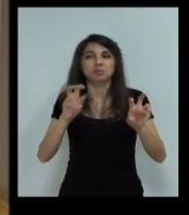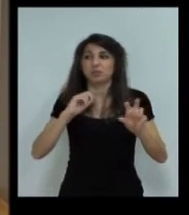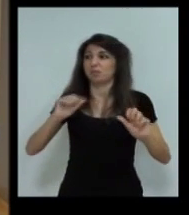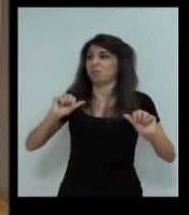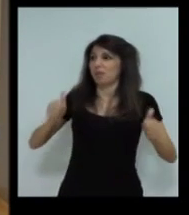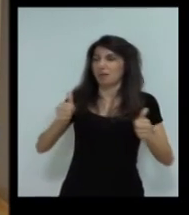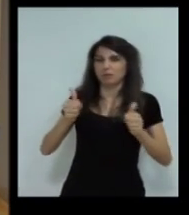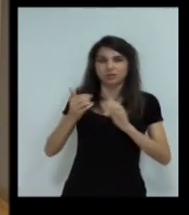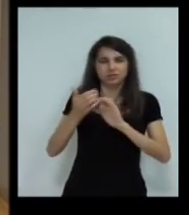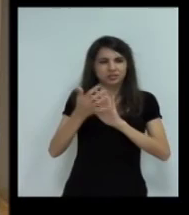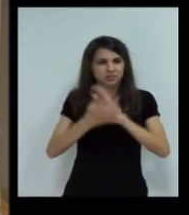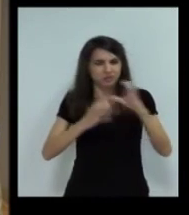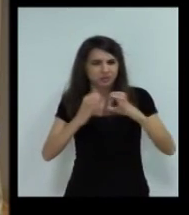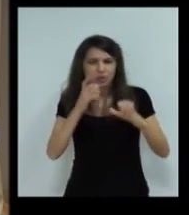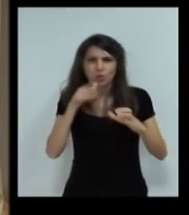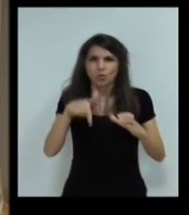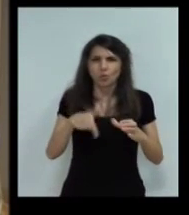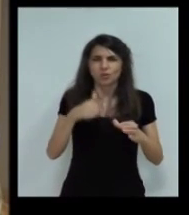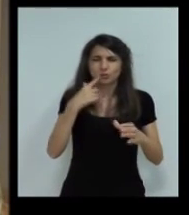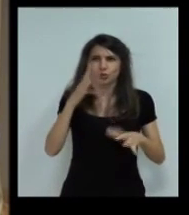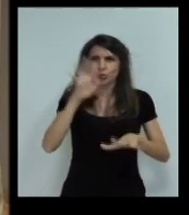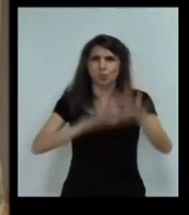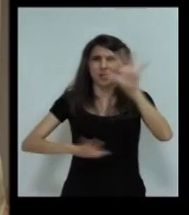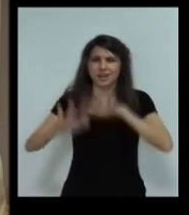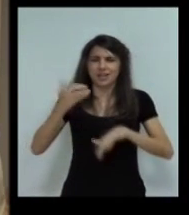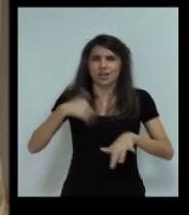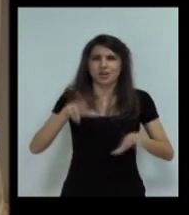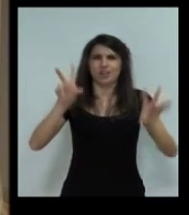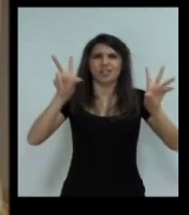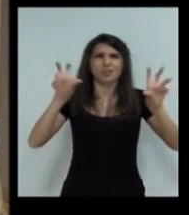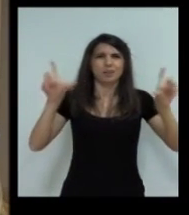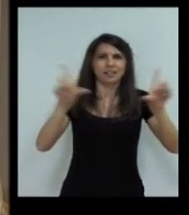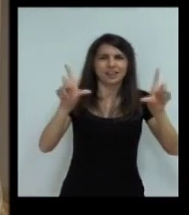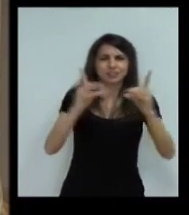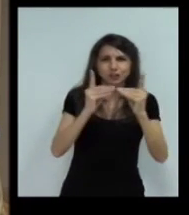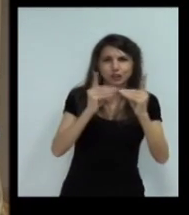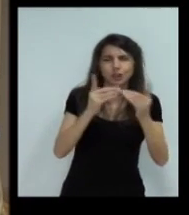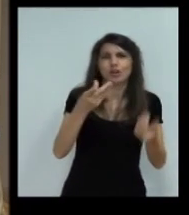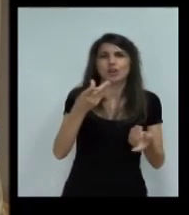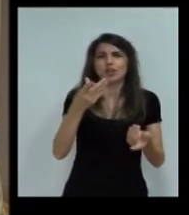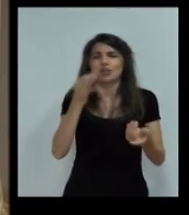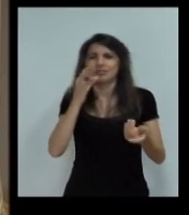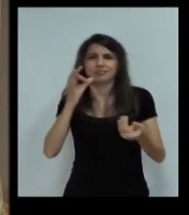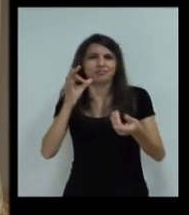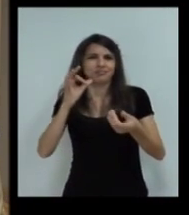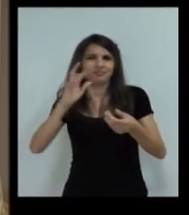diciendo, es que ya es un galimatías en sí, ¿no? La televisión digital, el broadcast, el broadband, la